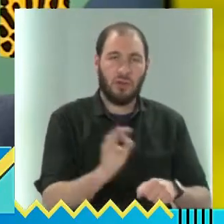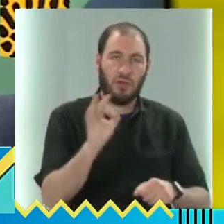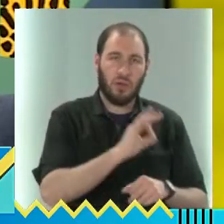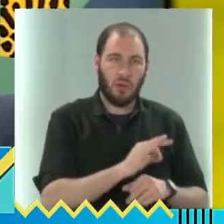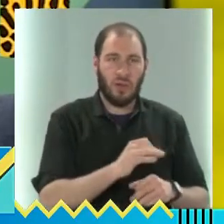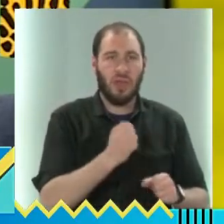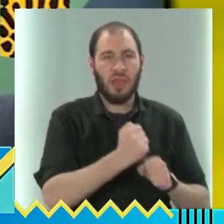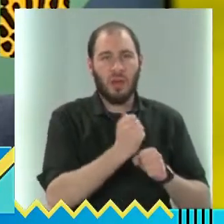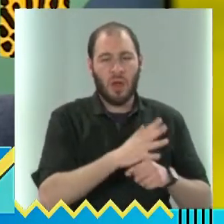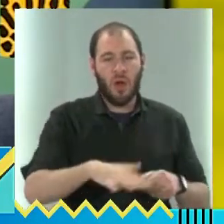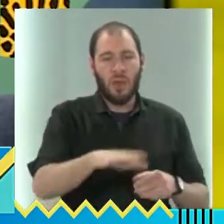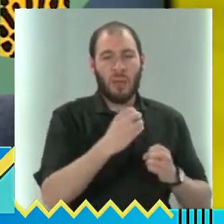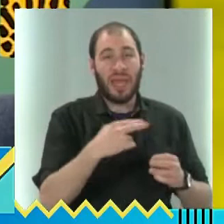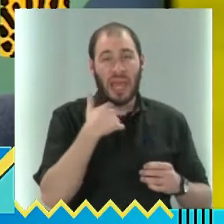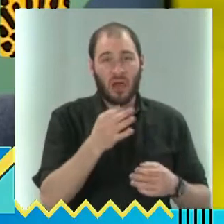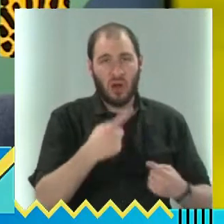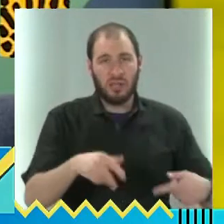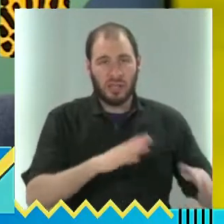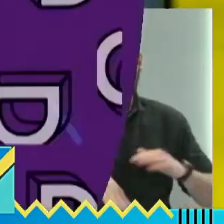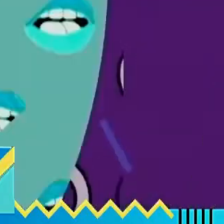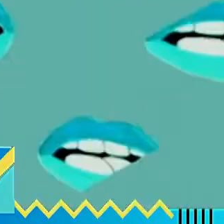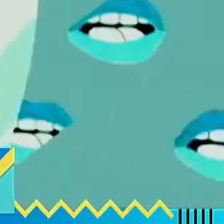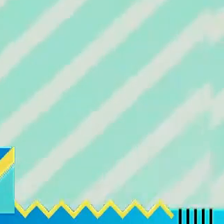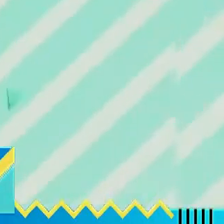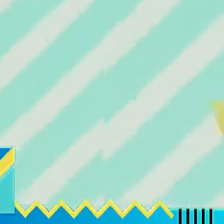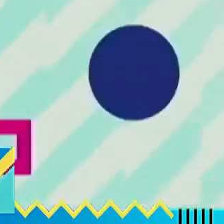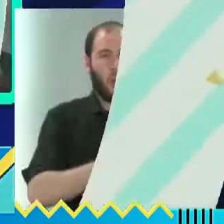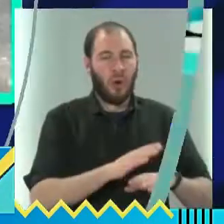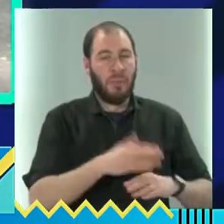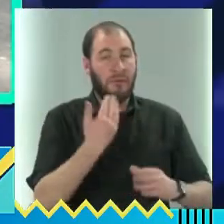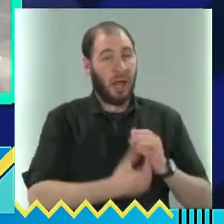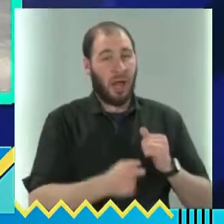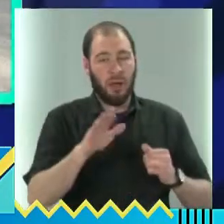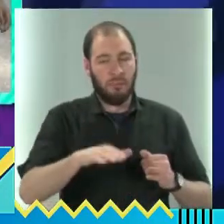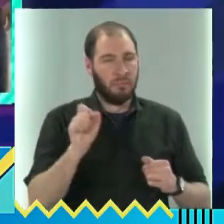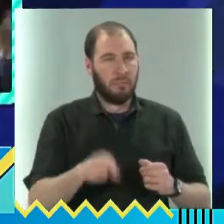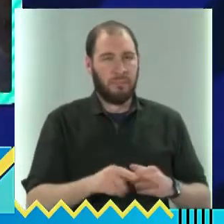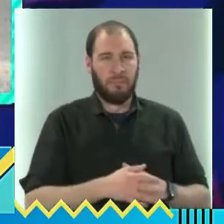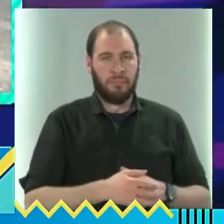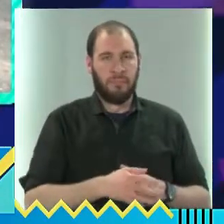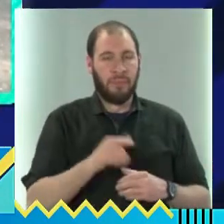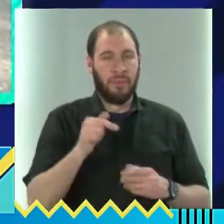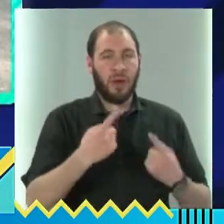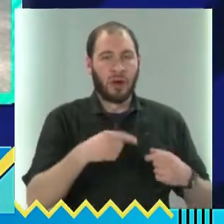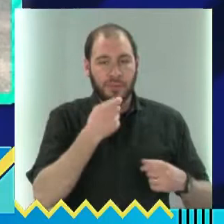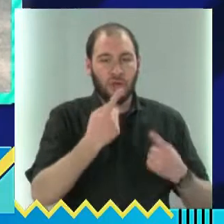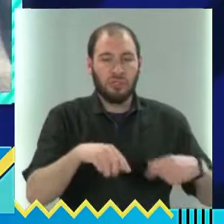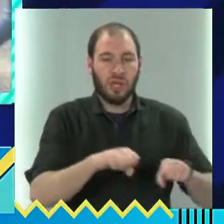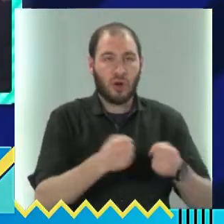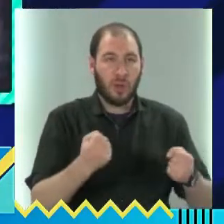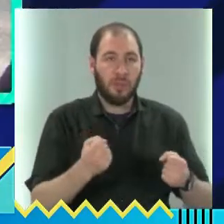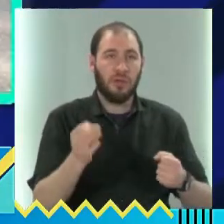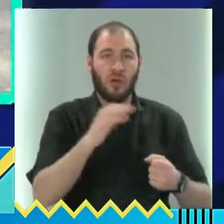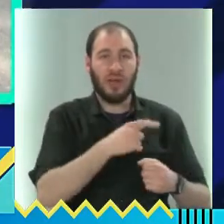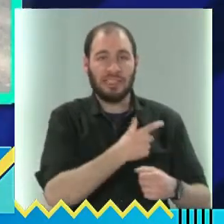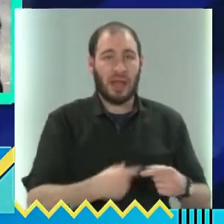pauta de trabajo comunitario por lo que ha hecho su hijo. La culpa de la falta es el menor. Obviamente que si hay un daño material o un daño que se ha